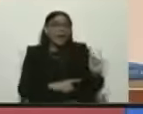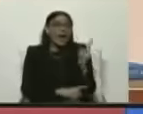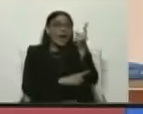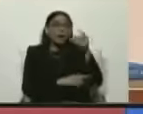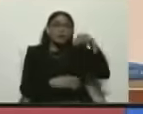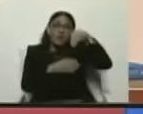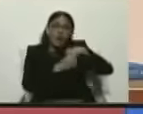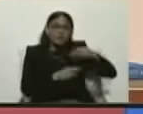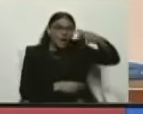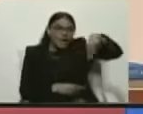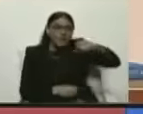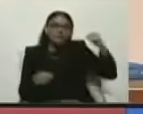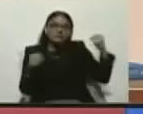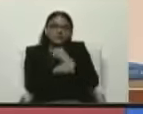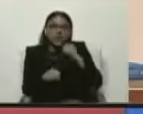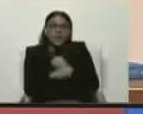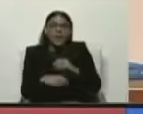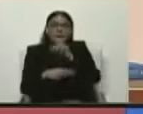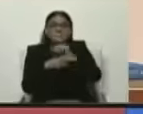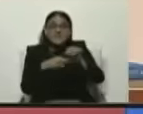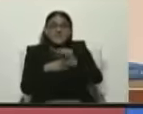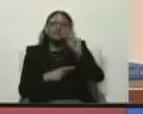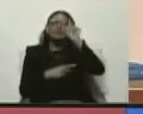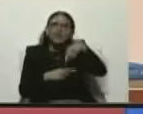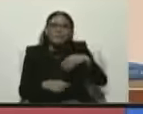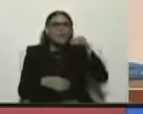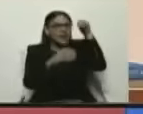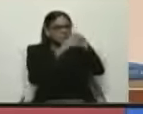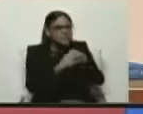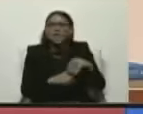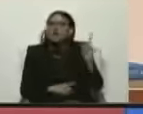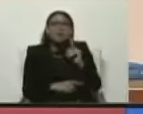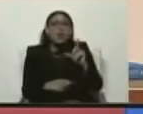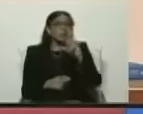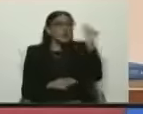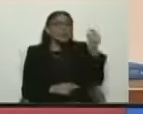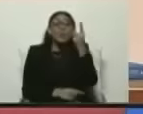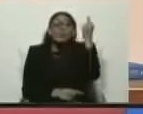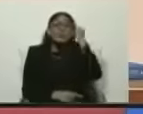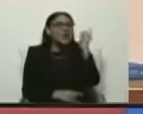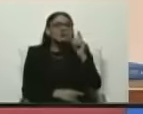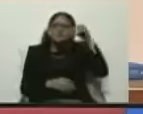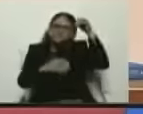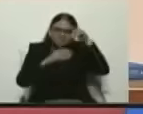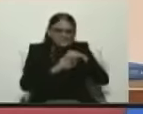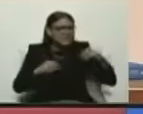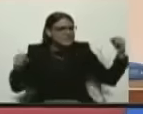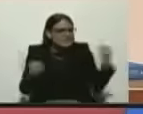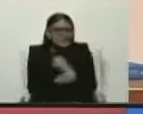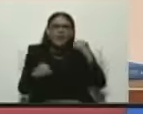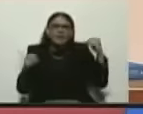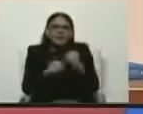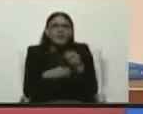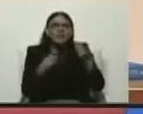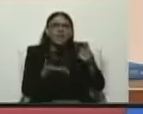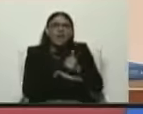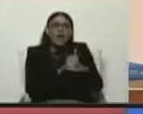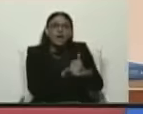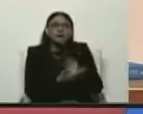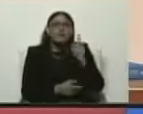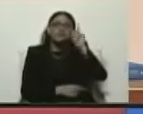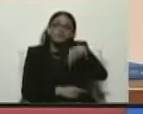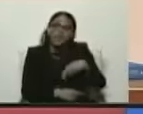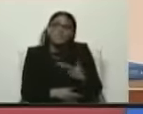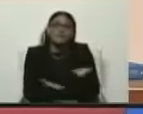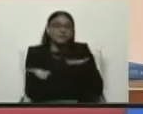territorio. El ministro Paredes no ha salido de ahí ni un día, el vicealmirante Oti tampoco, que es el de Protección Civil,